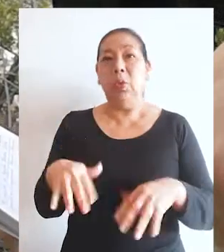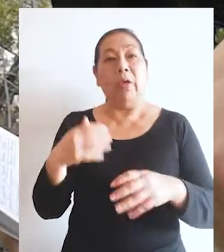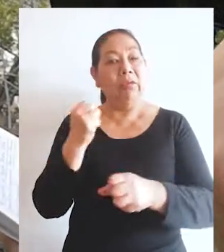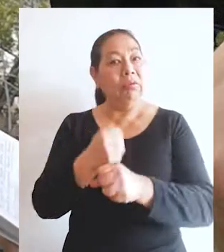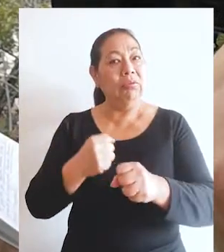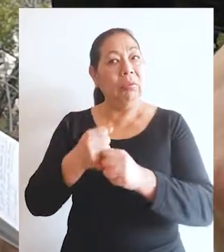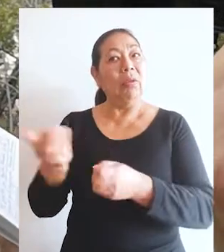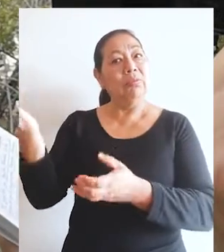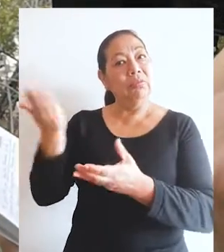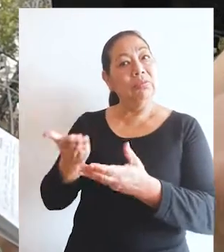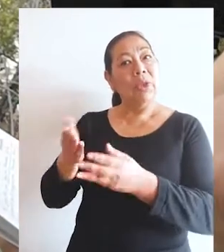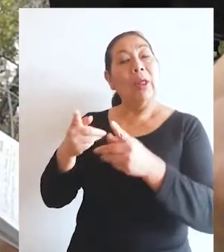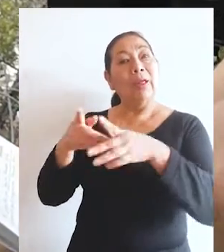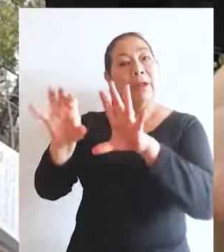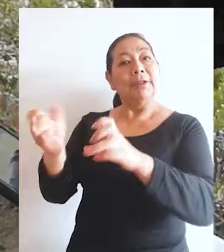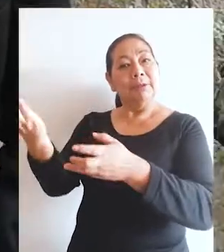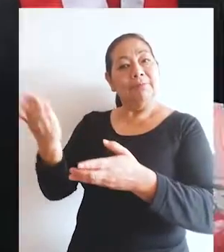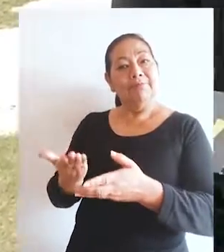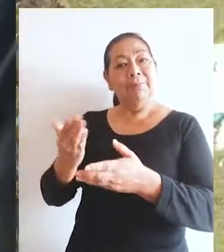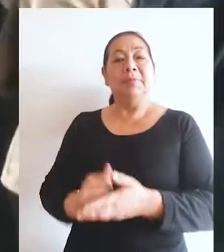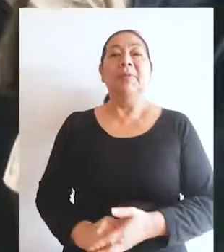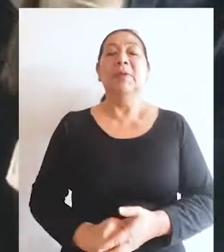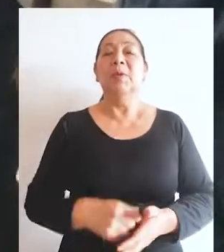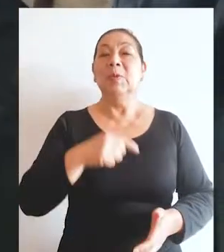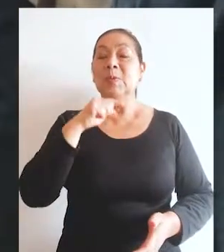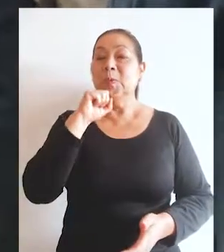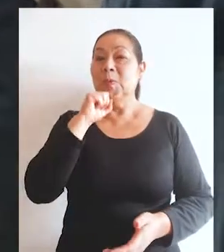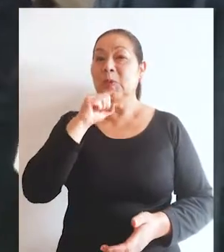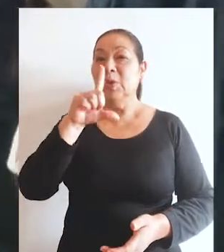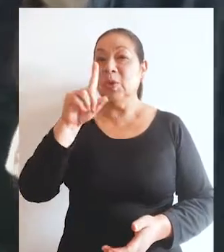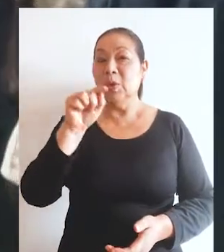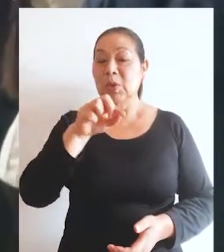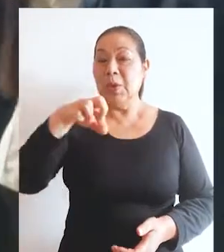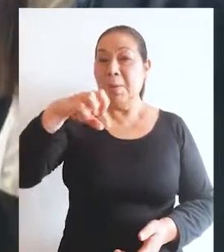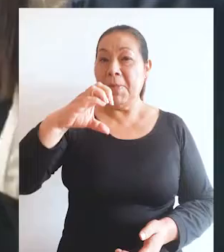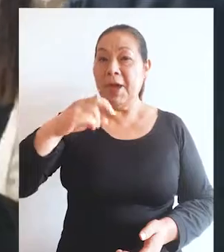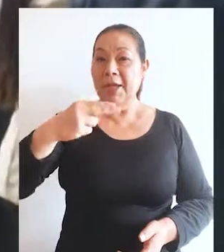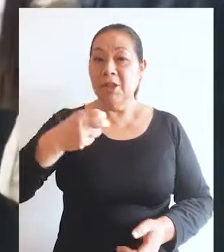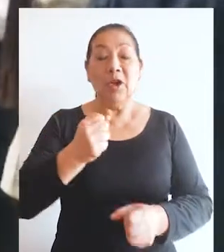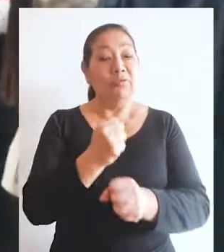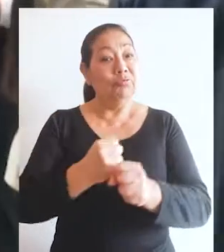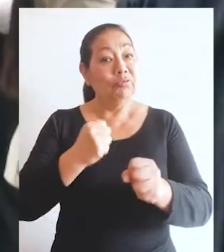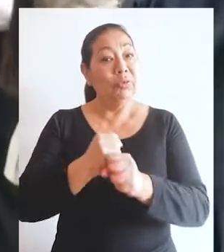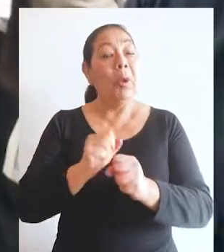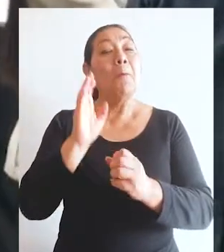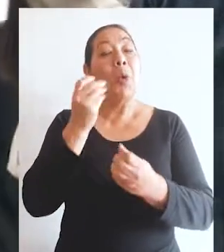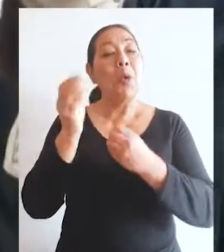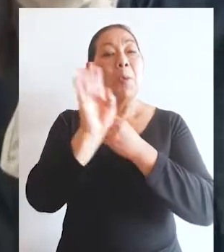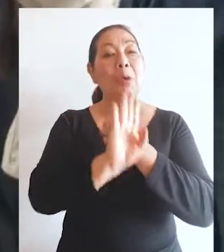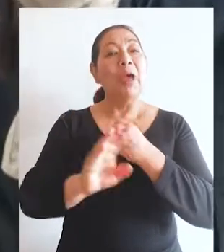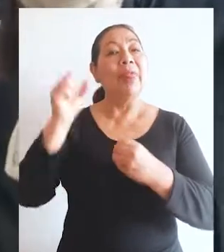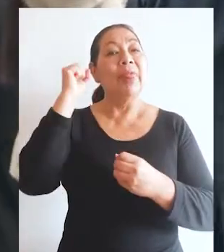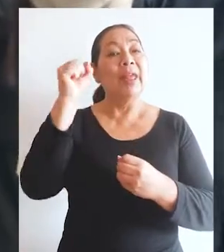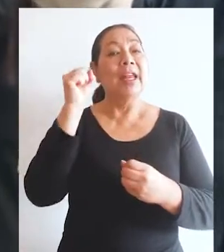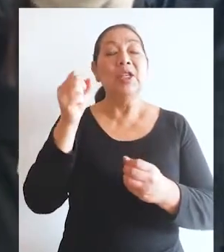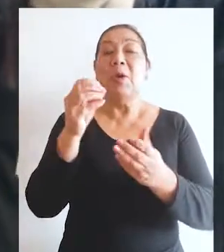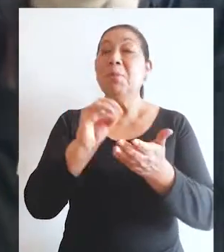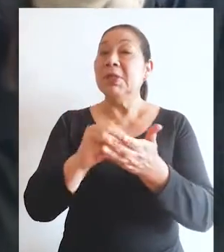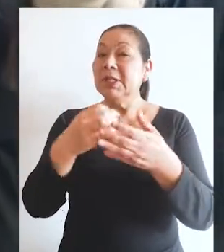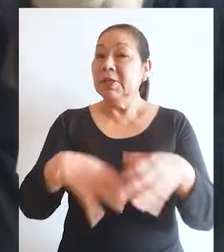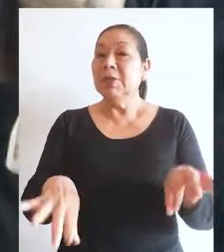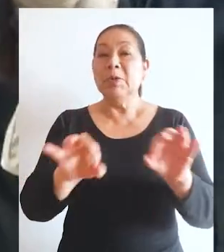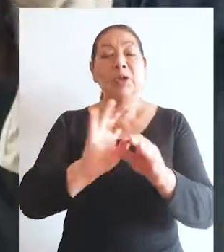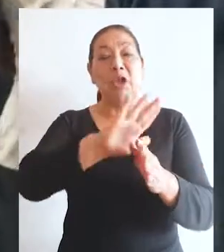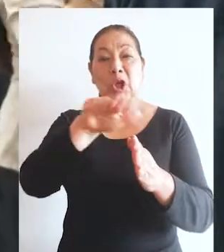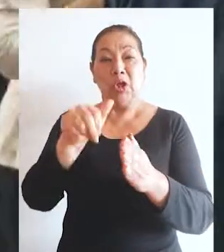y transparente de la historia. Magistrada Luz Pacheco trabajará por proteger los derechos